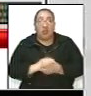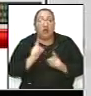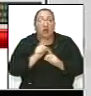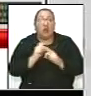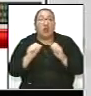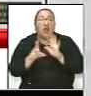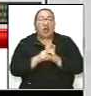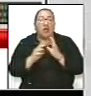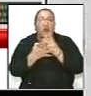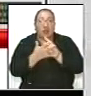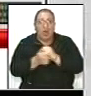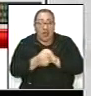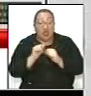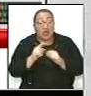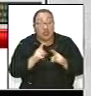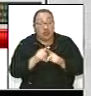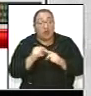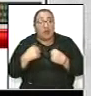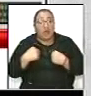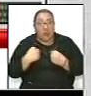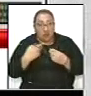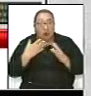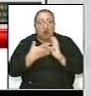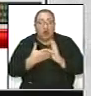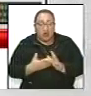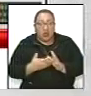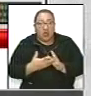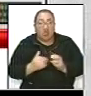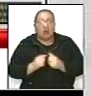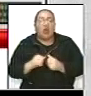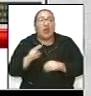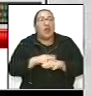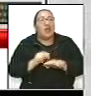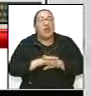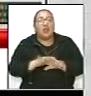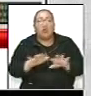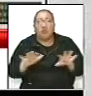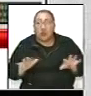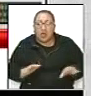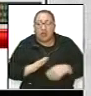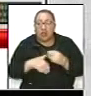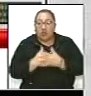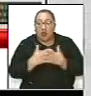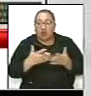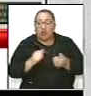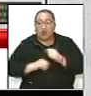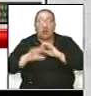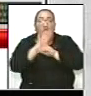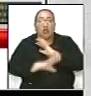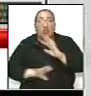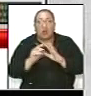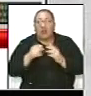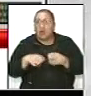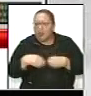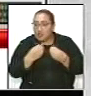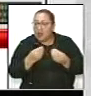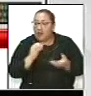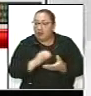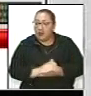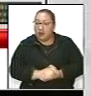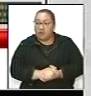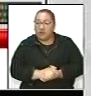ley penal y debemos determinar la naturaleza de la medida de protección que se debe